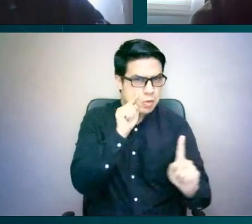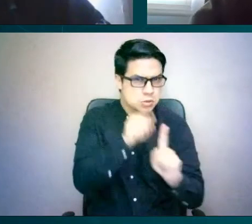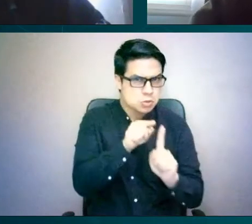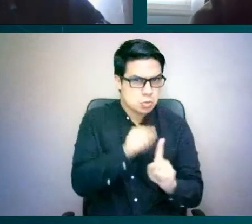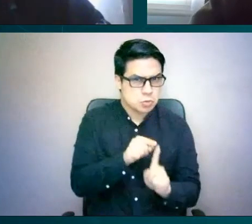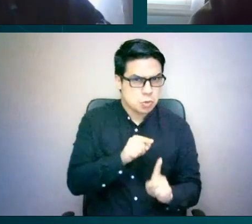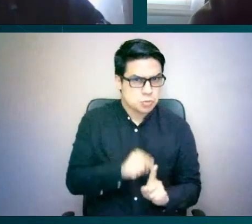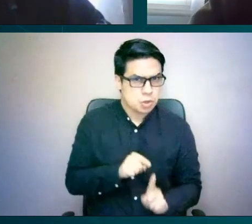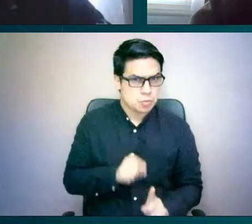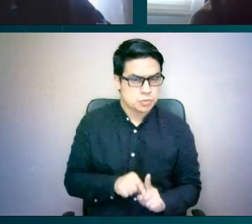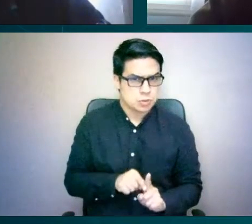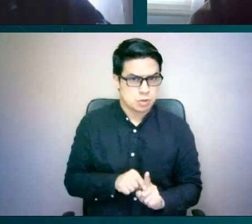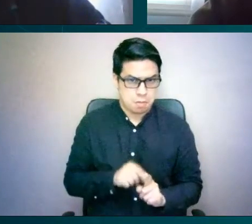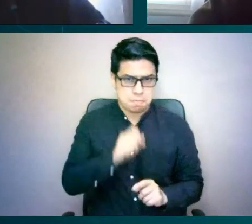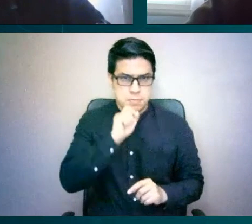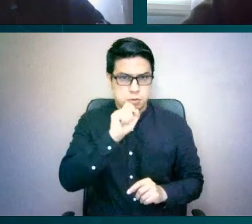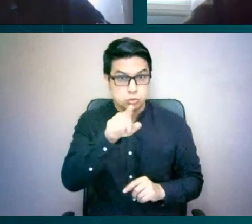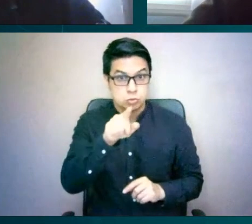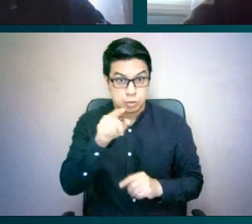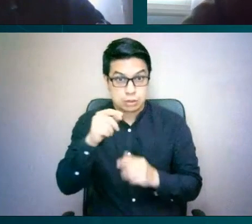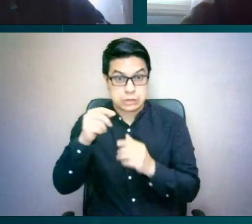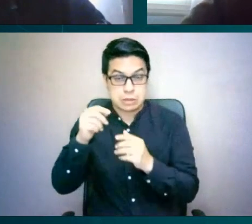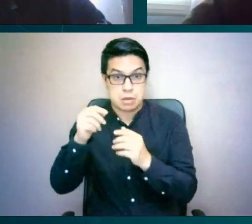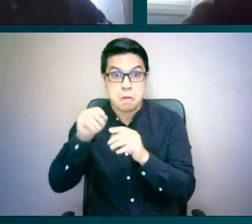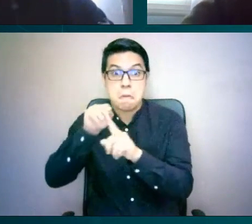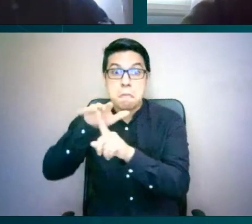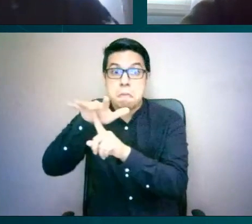como un proyecto que aporte a ese plan nacional.